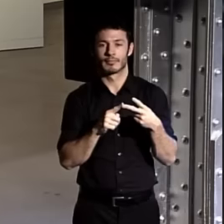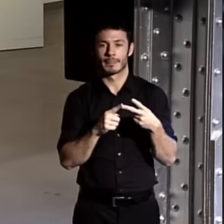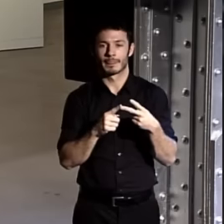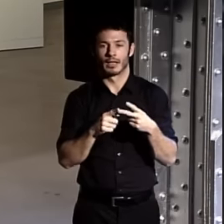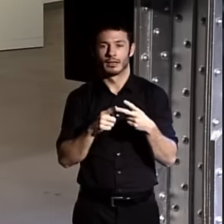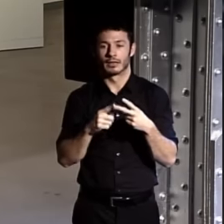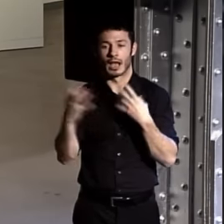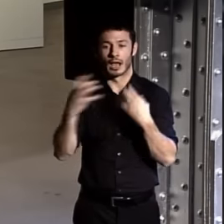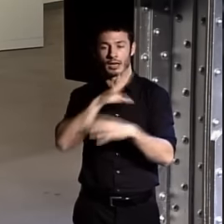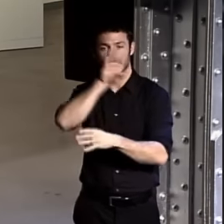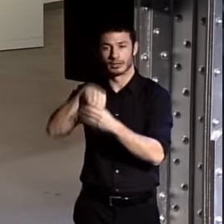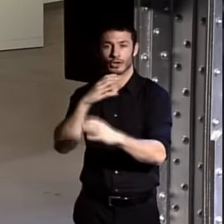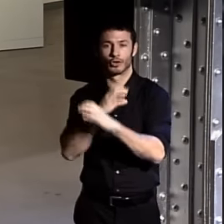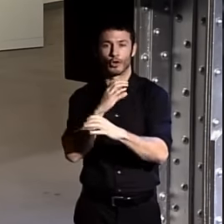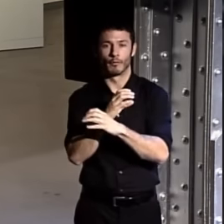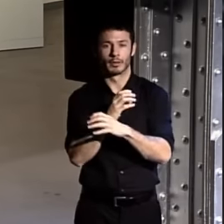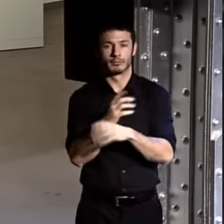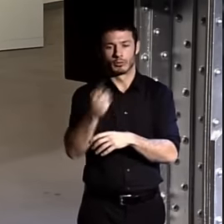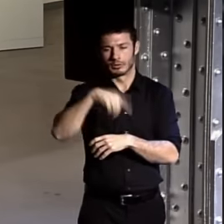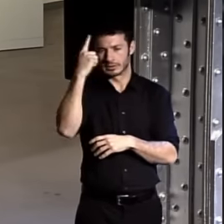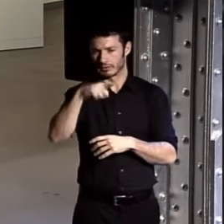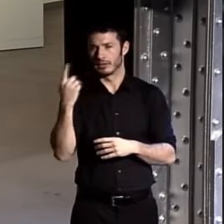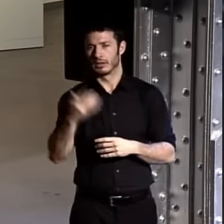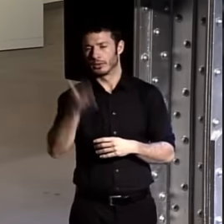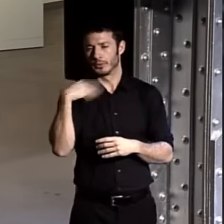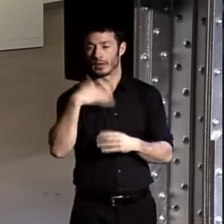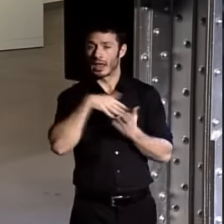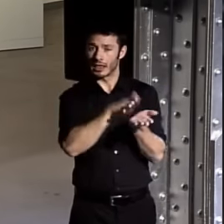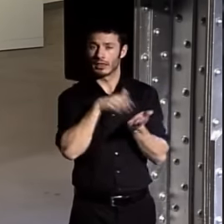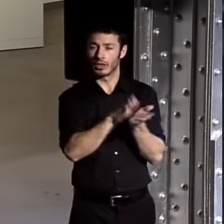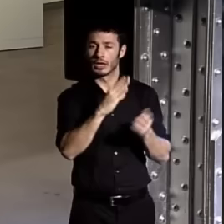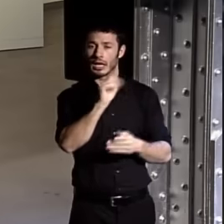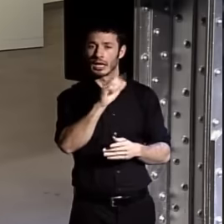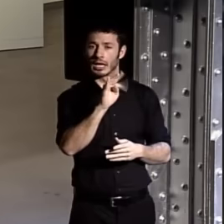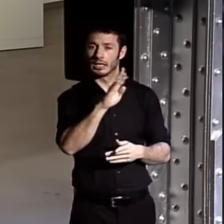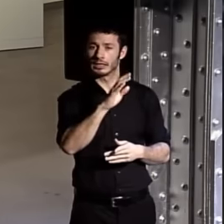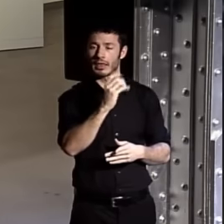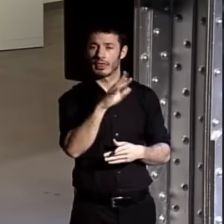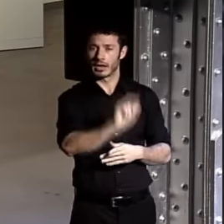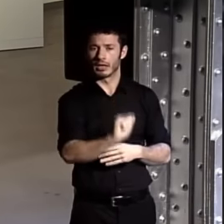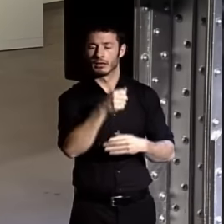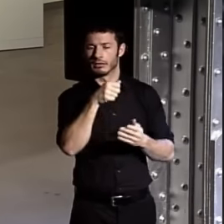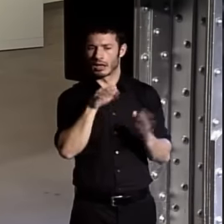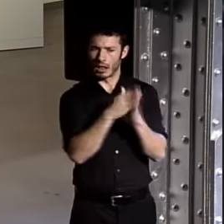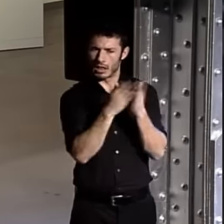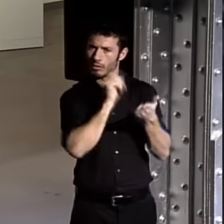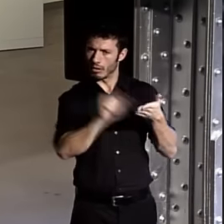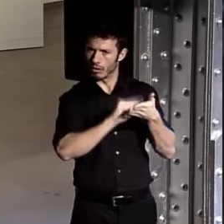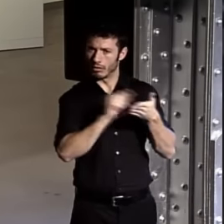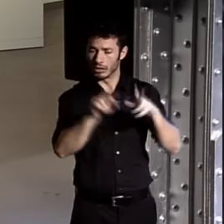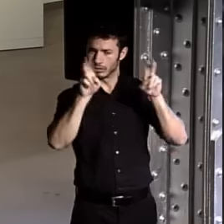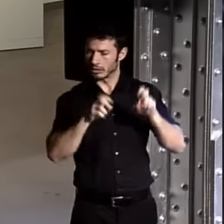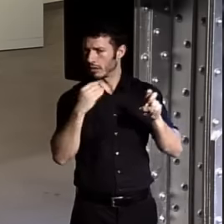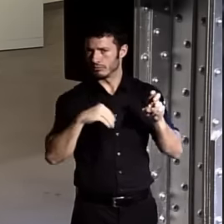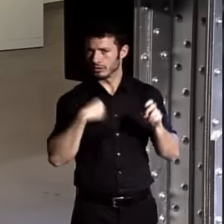sabrán Yo tuve la suerte de poder escribir con ediciones cátedra un libro eh a Luis Gasca sobre ese tema y es donde yo